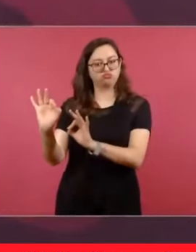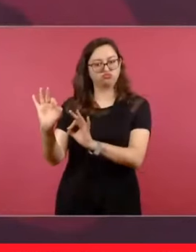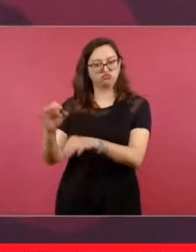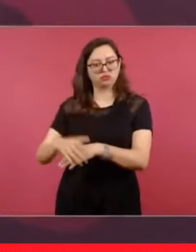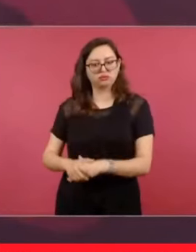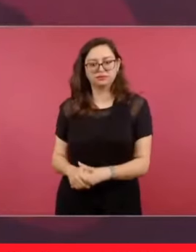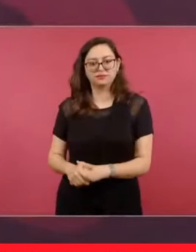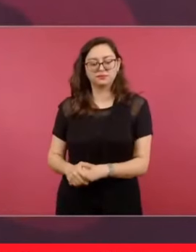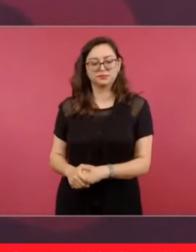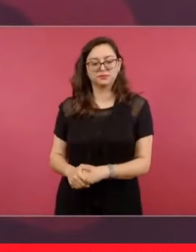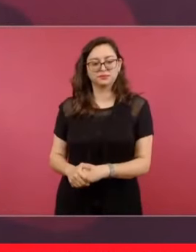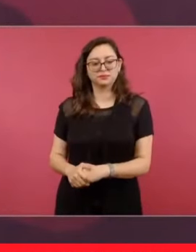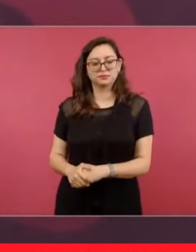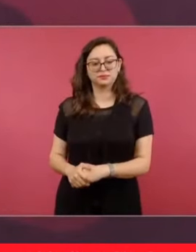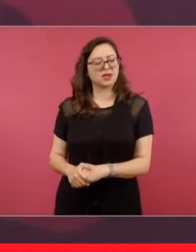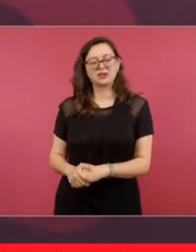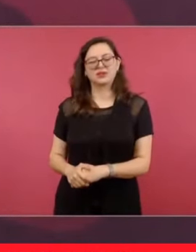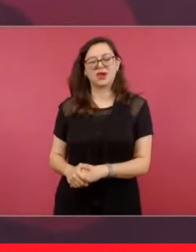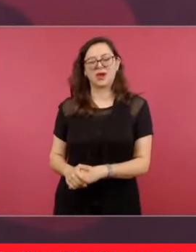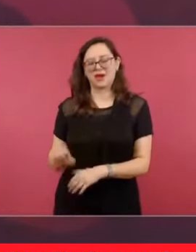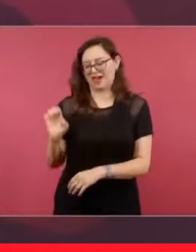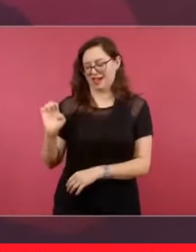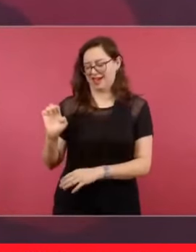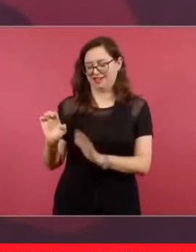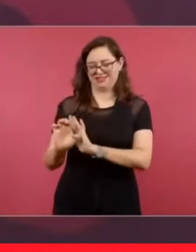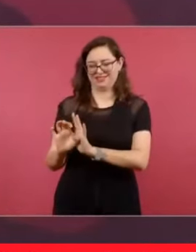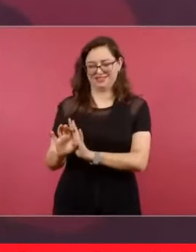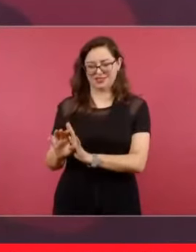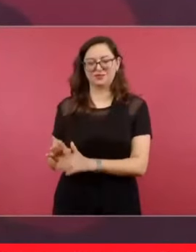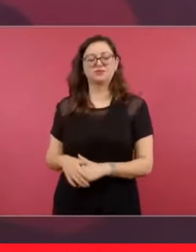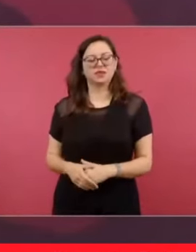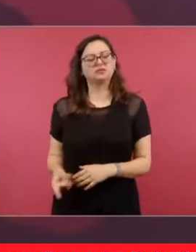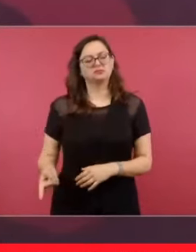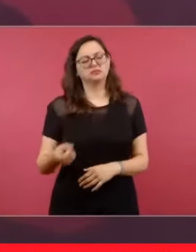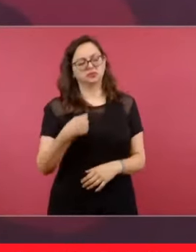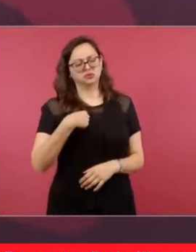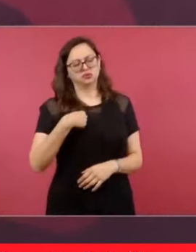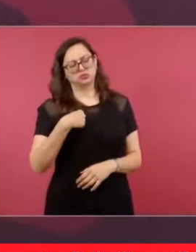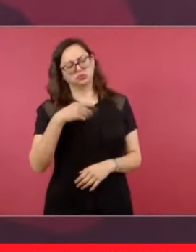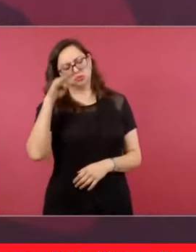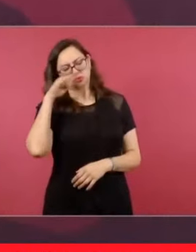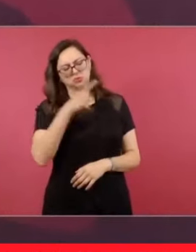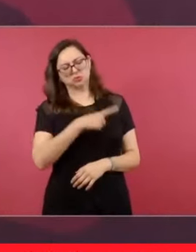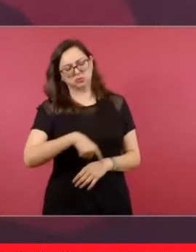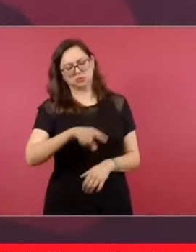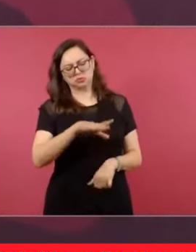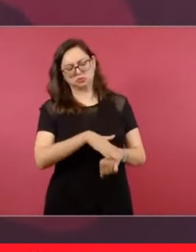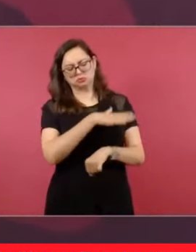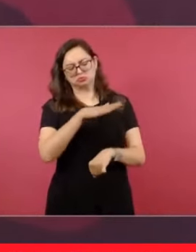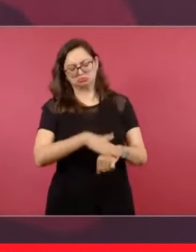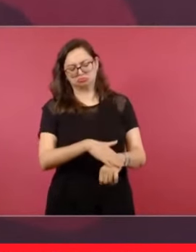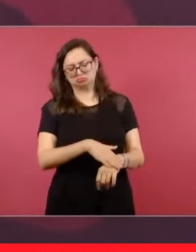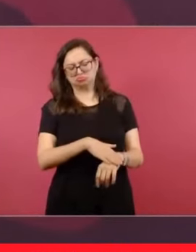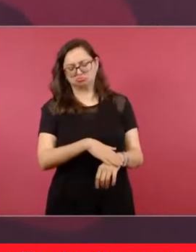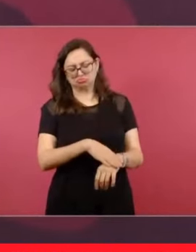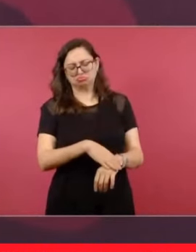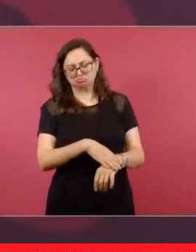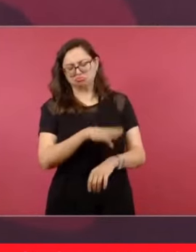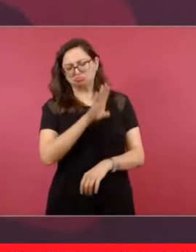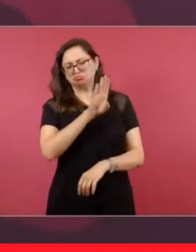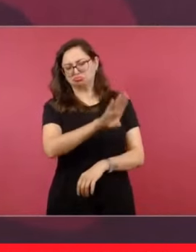eso no era cuatro pero sí tienen B sí tienen B